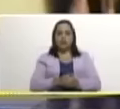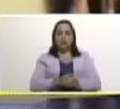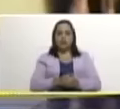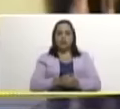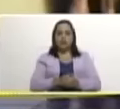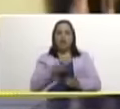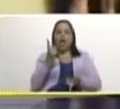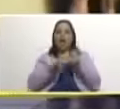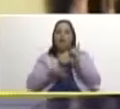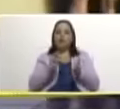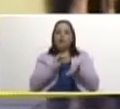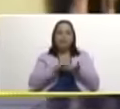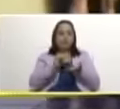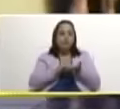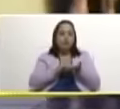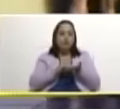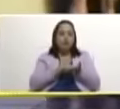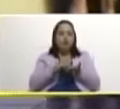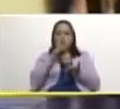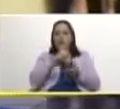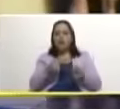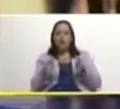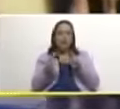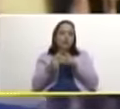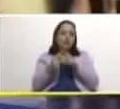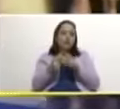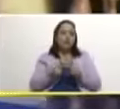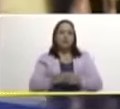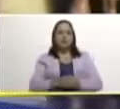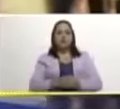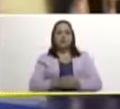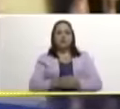A veces no conocidos.